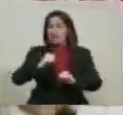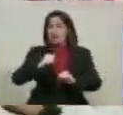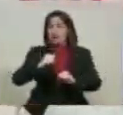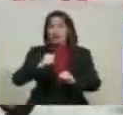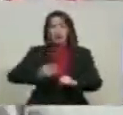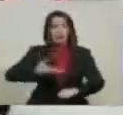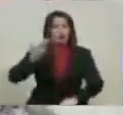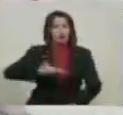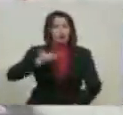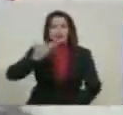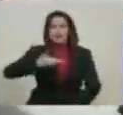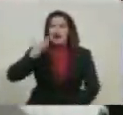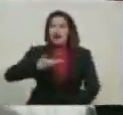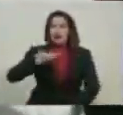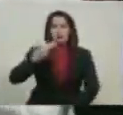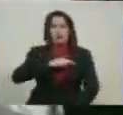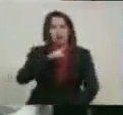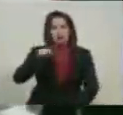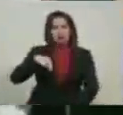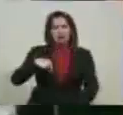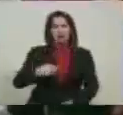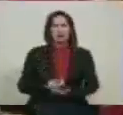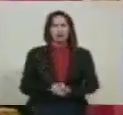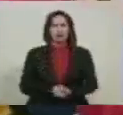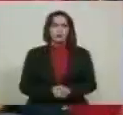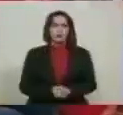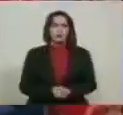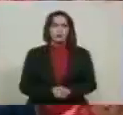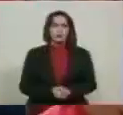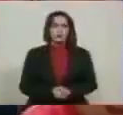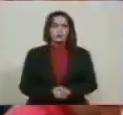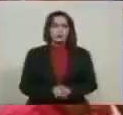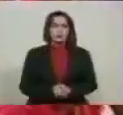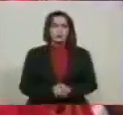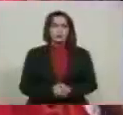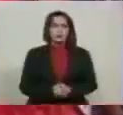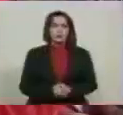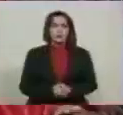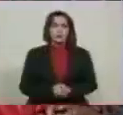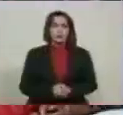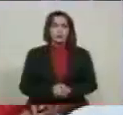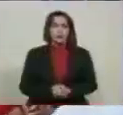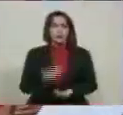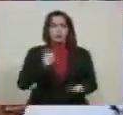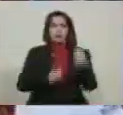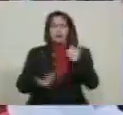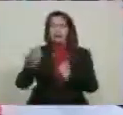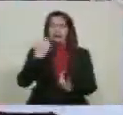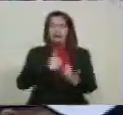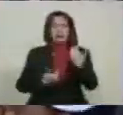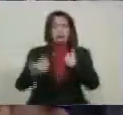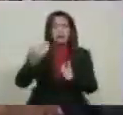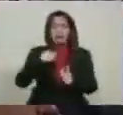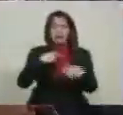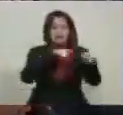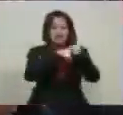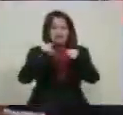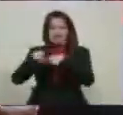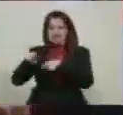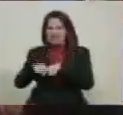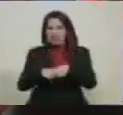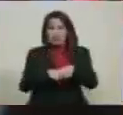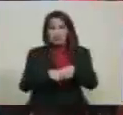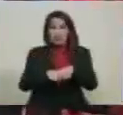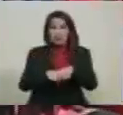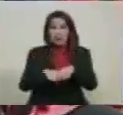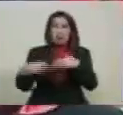Es mucho decir esto. Después de lo que hemos vivido y de las campañas de intriga